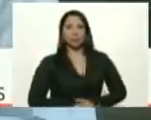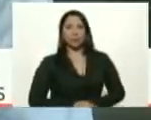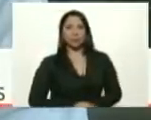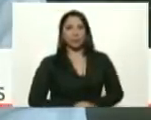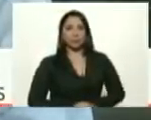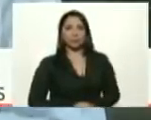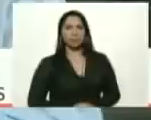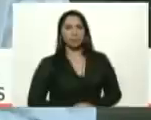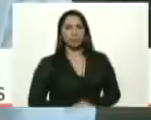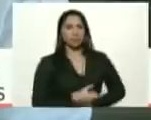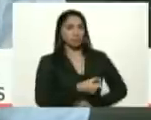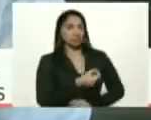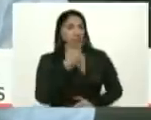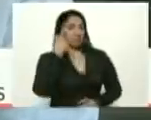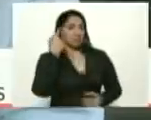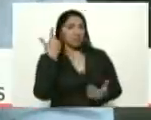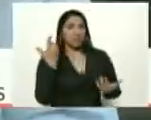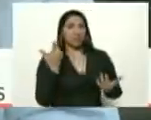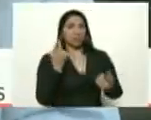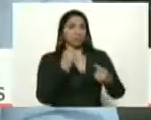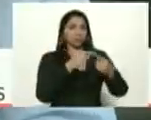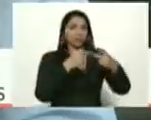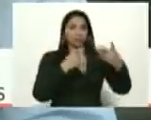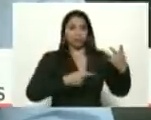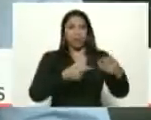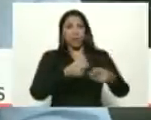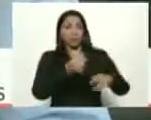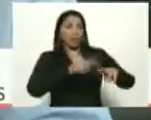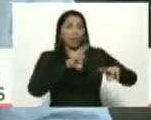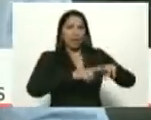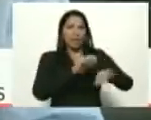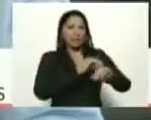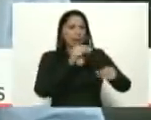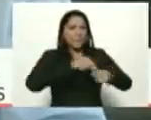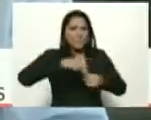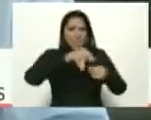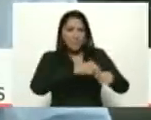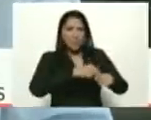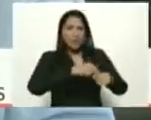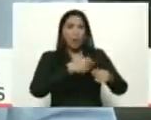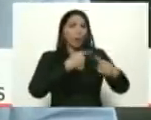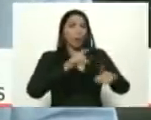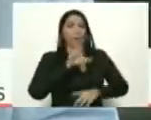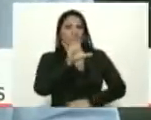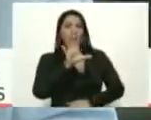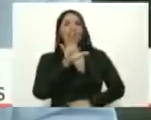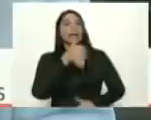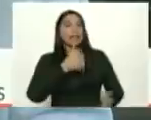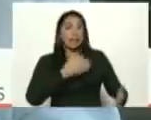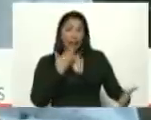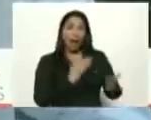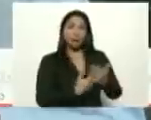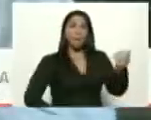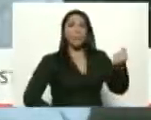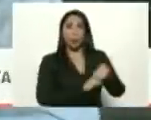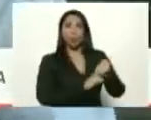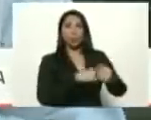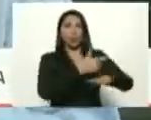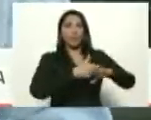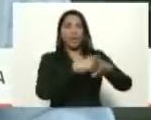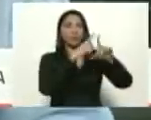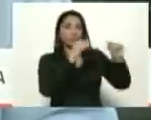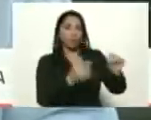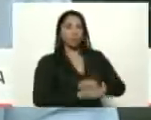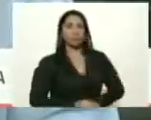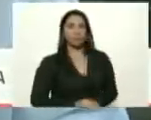frijol bayo, frijol chino, caraotas, que ya nos llegaron semillas desde Nicaragua, gracias al apoyo del gobierno de Nicaragua, y que para el ciclo